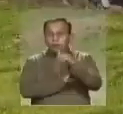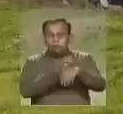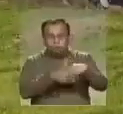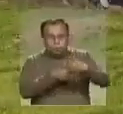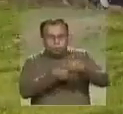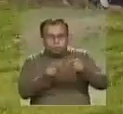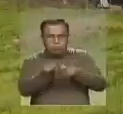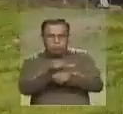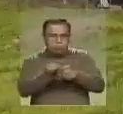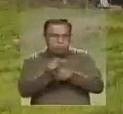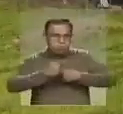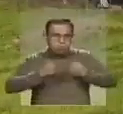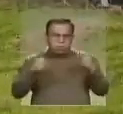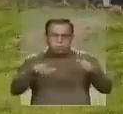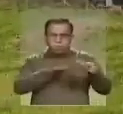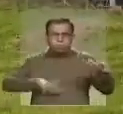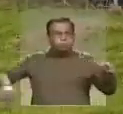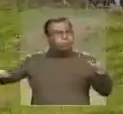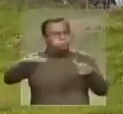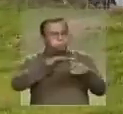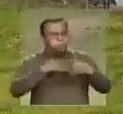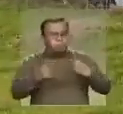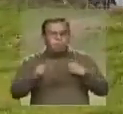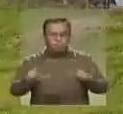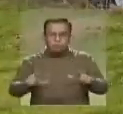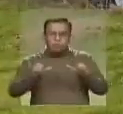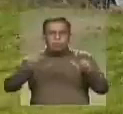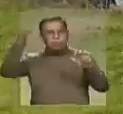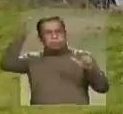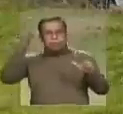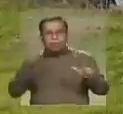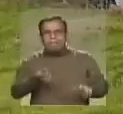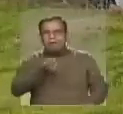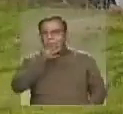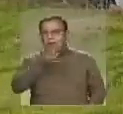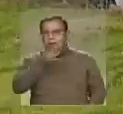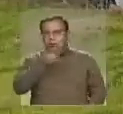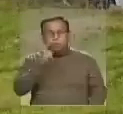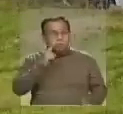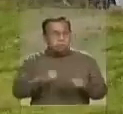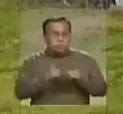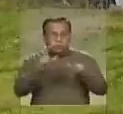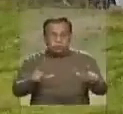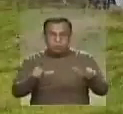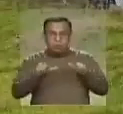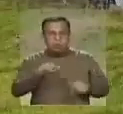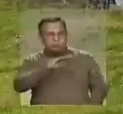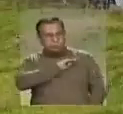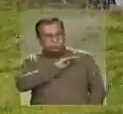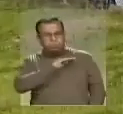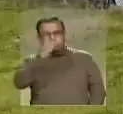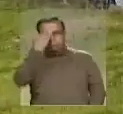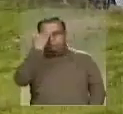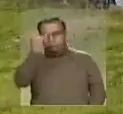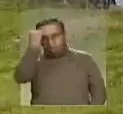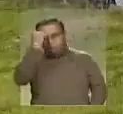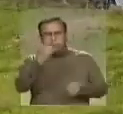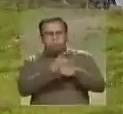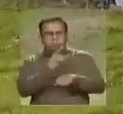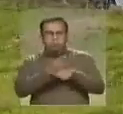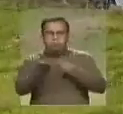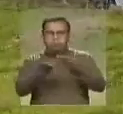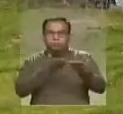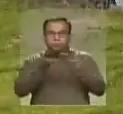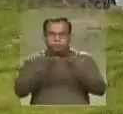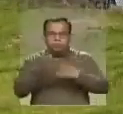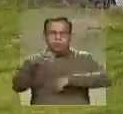todas las localidades de Bogotá que se graduaron con su toga y birretes morados y recibieron su título de bachiller académico a través de los servicios